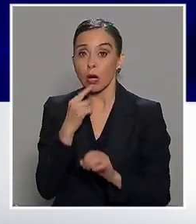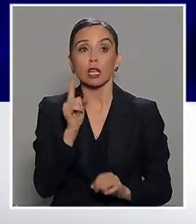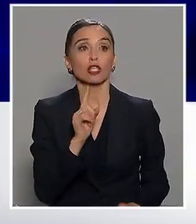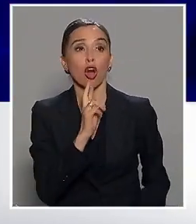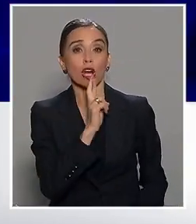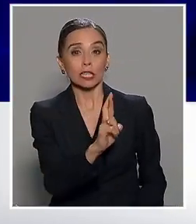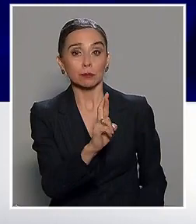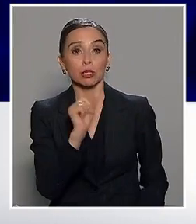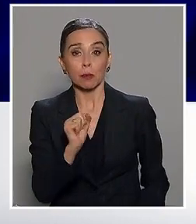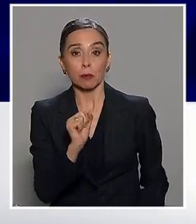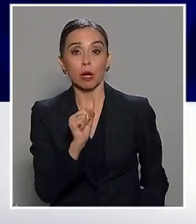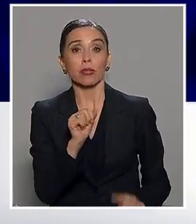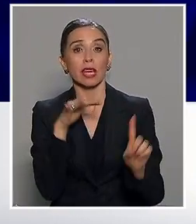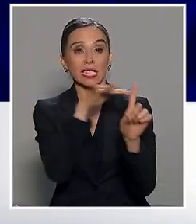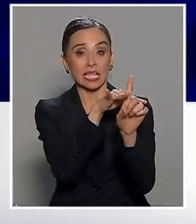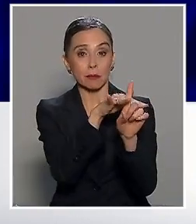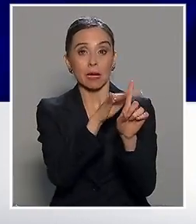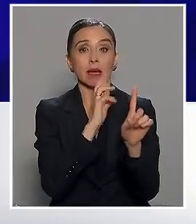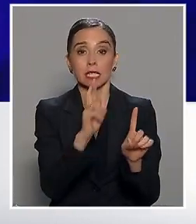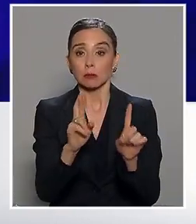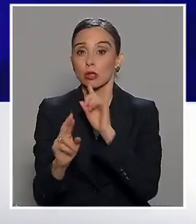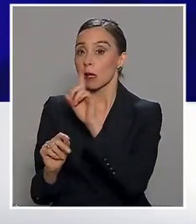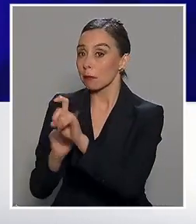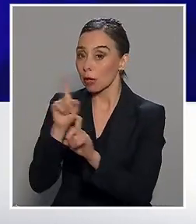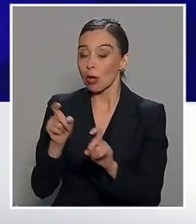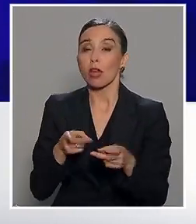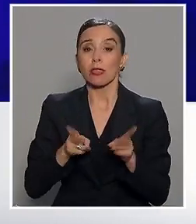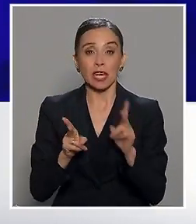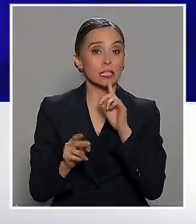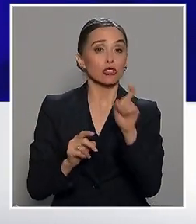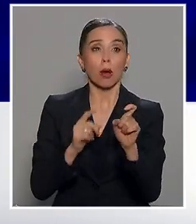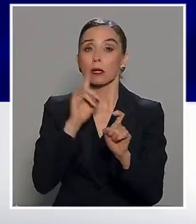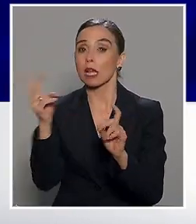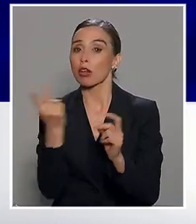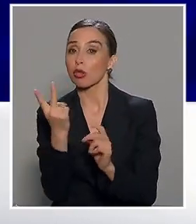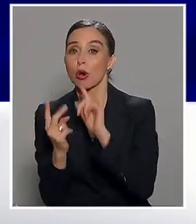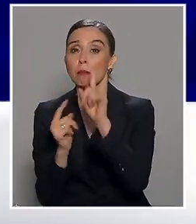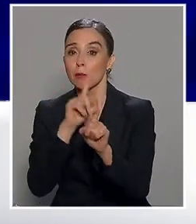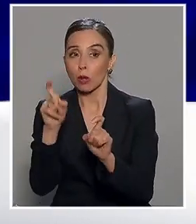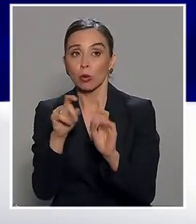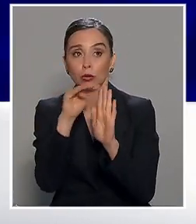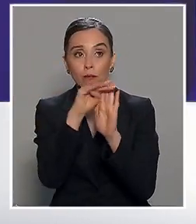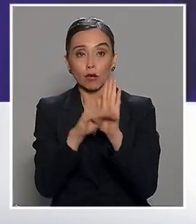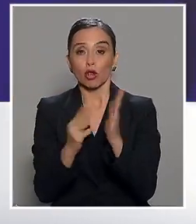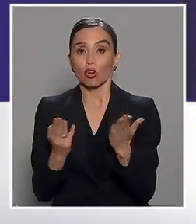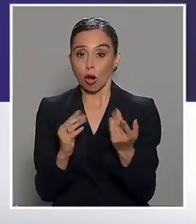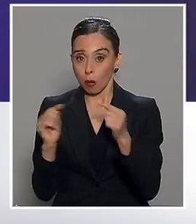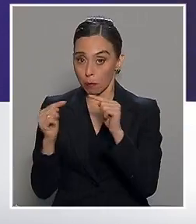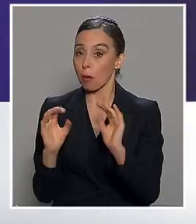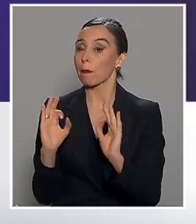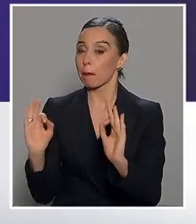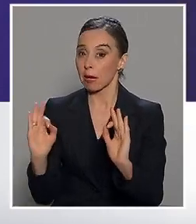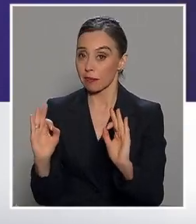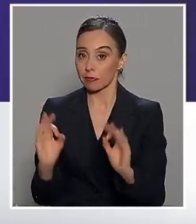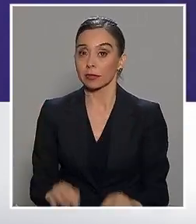contesta se le puede recriminar que contexto hay derechos a réplica reabrirá y dos eran formatos baños les parece